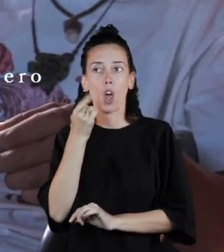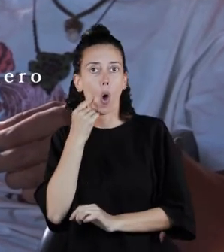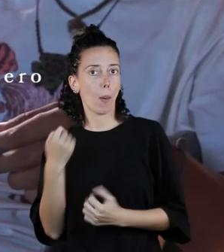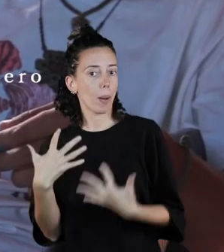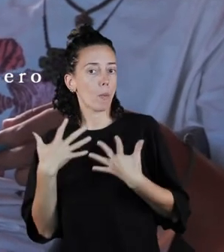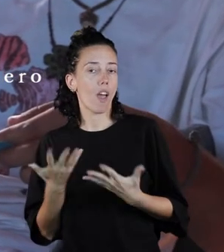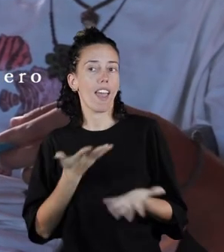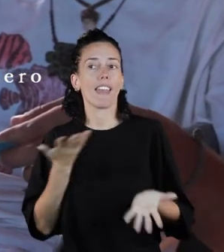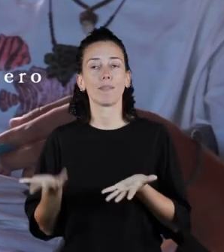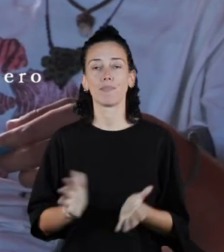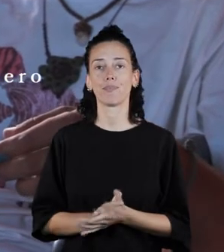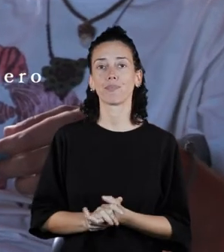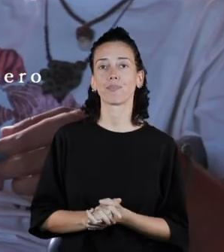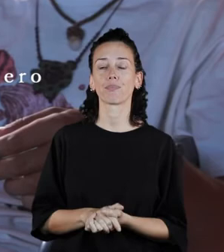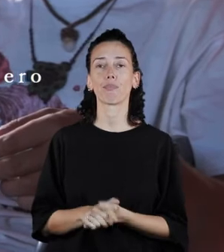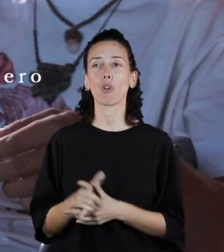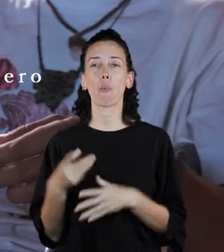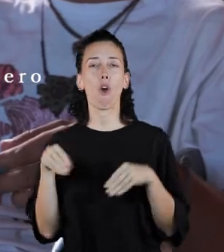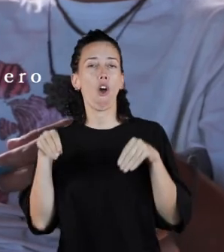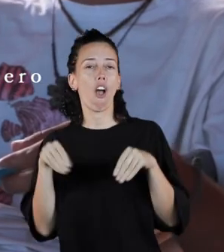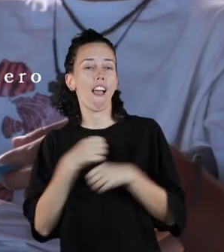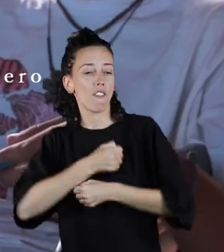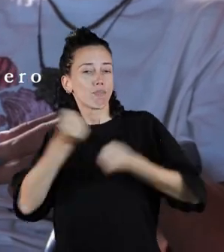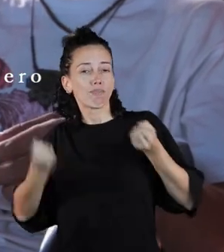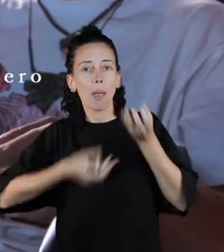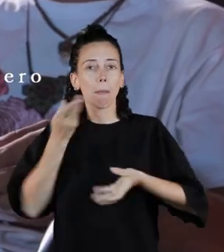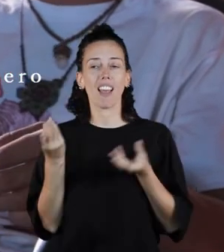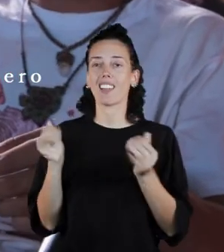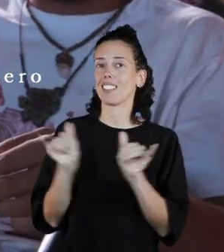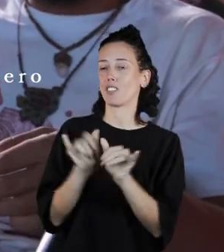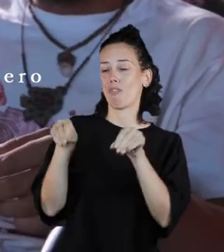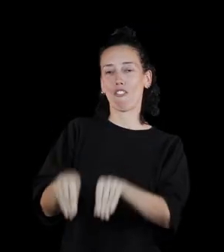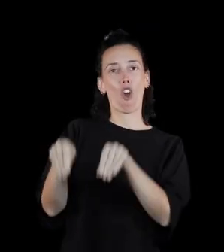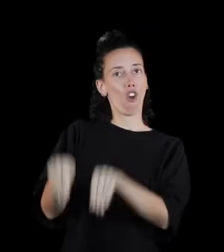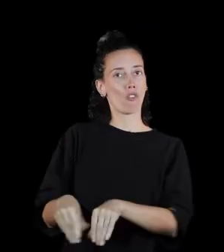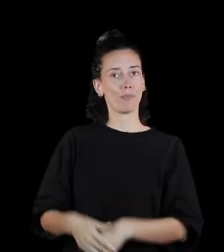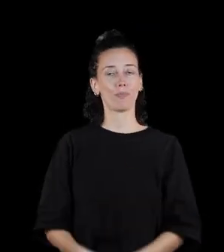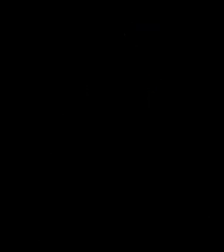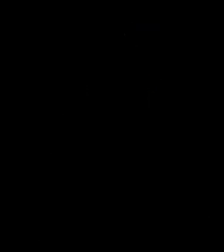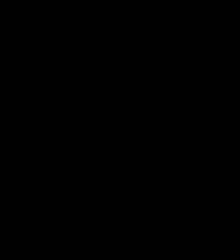hombres y ya esa fragilidad como sinónimo de debilidad.